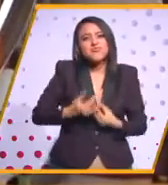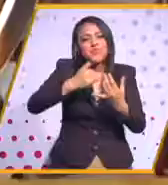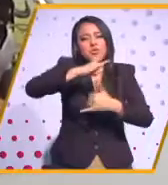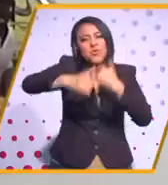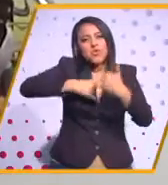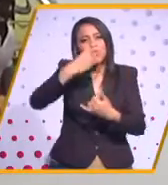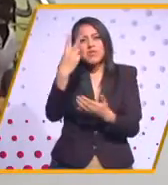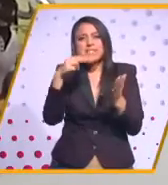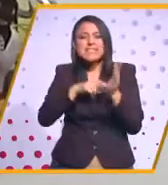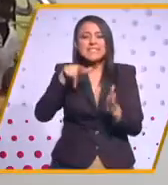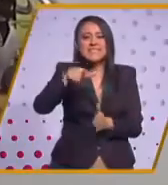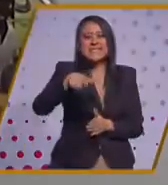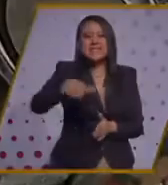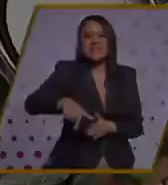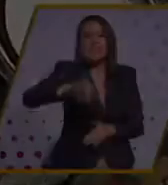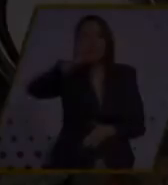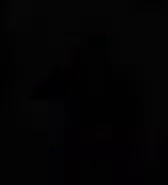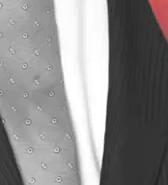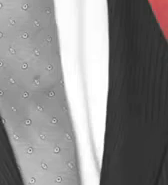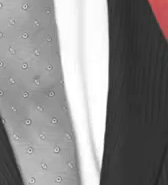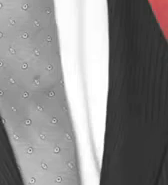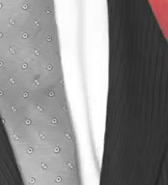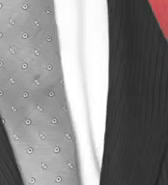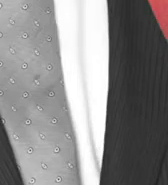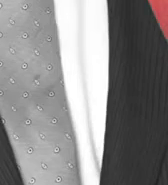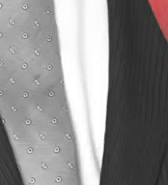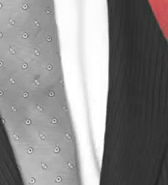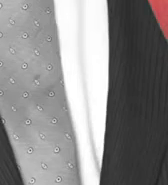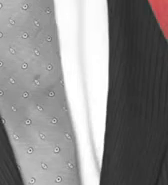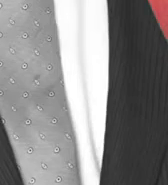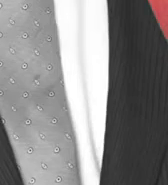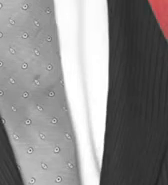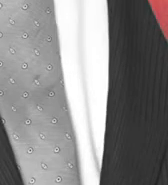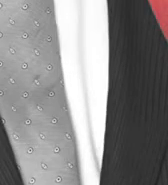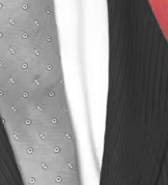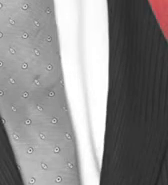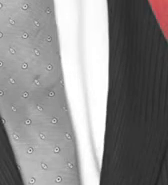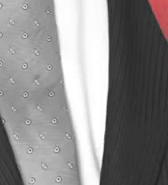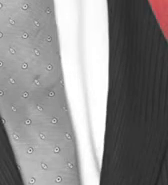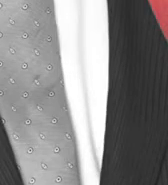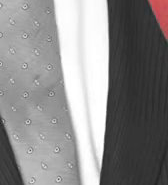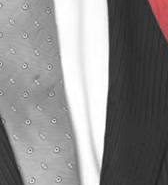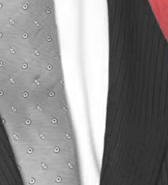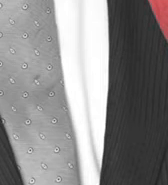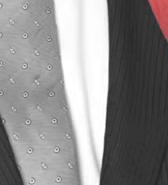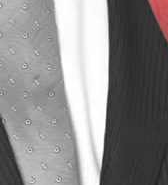Juguetón 2017, Rubén Monroy.